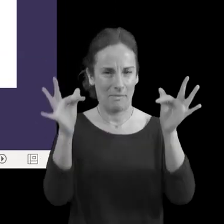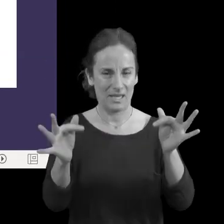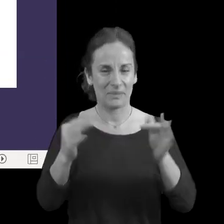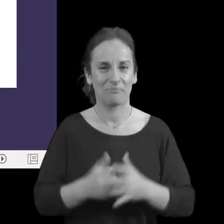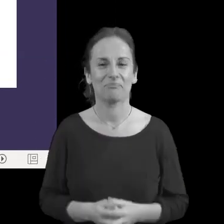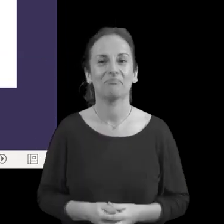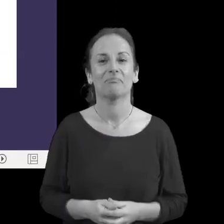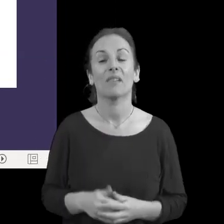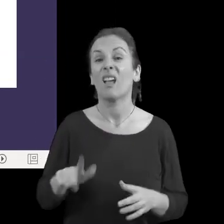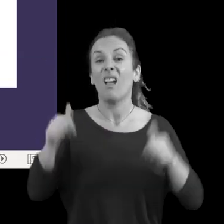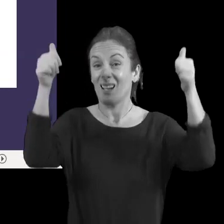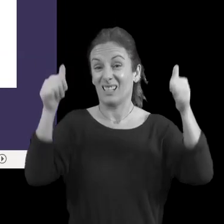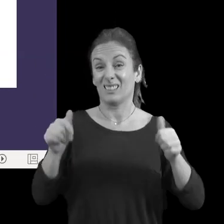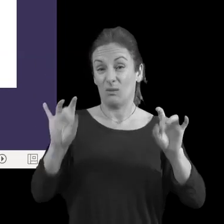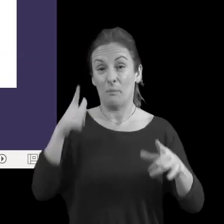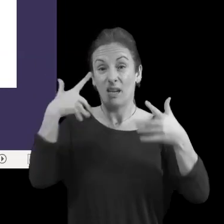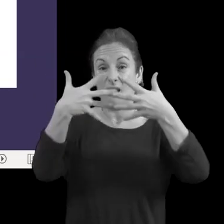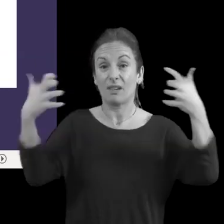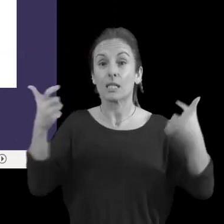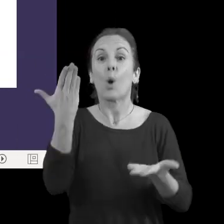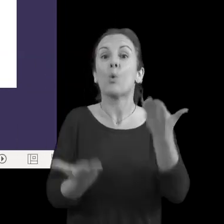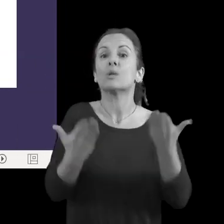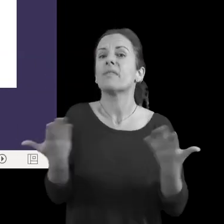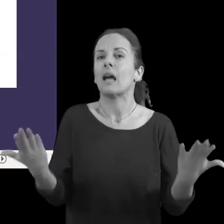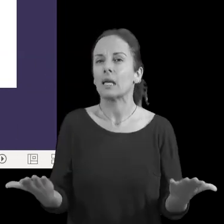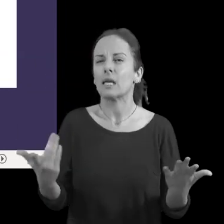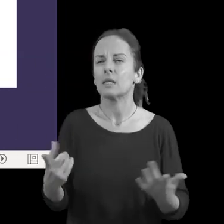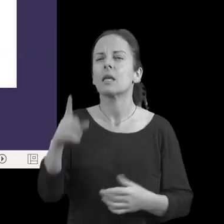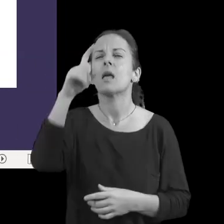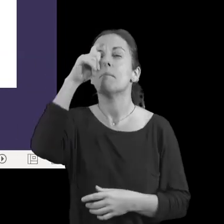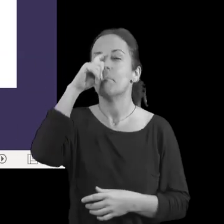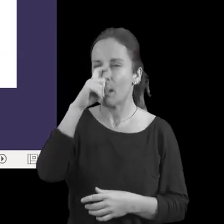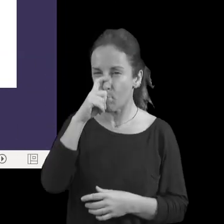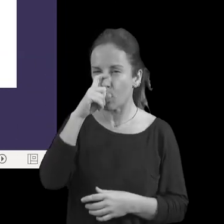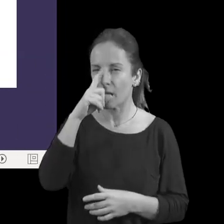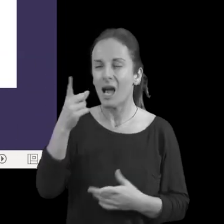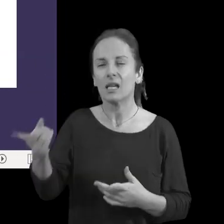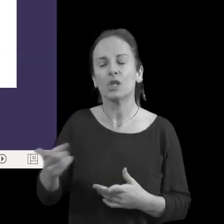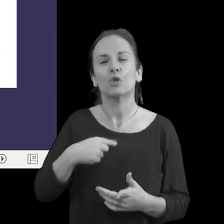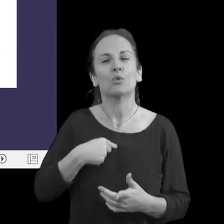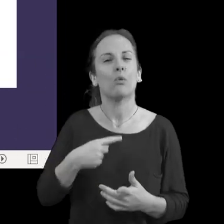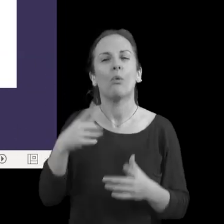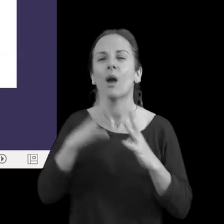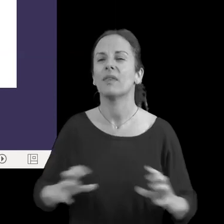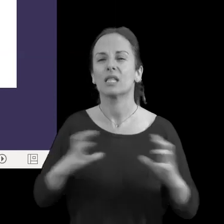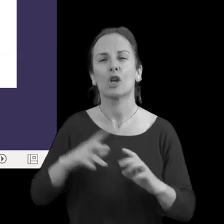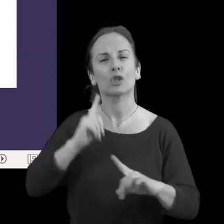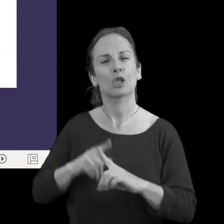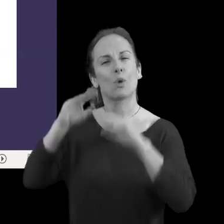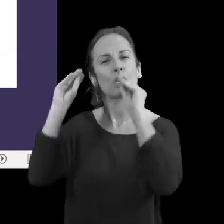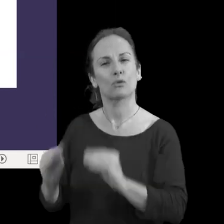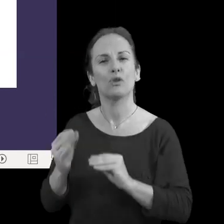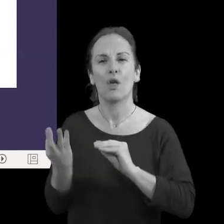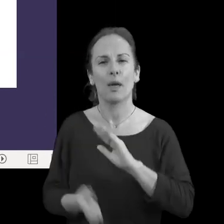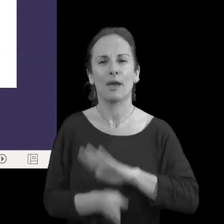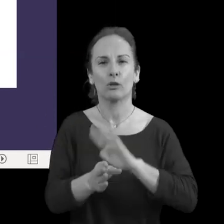he compartido, justicia es mantener viva la memoria y el deseo sexual de la Pepa, ¿no? Y de todas nosotras, ¿no? Bueno, no era mi